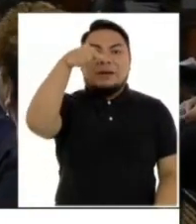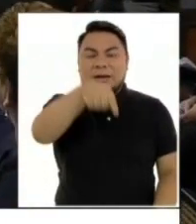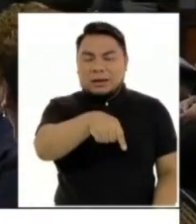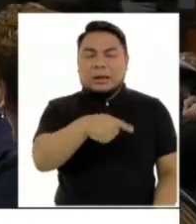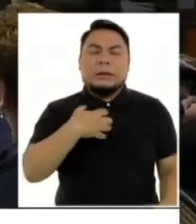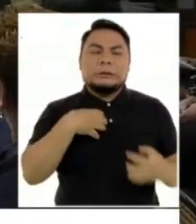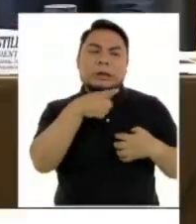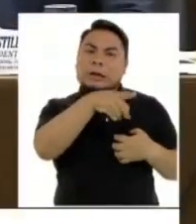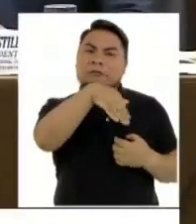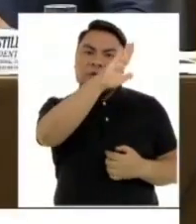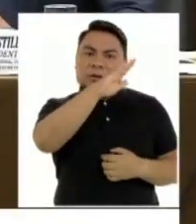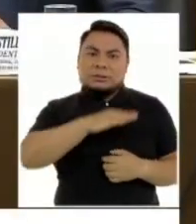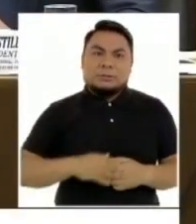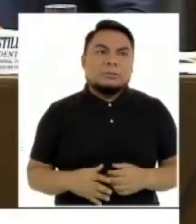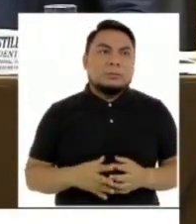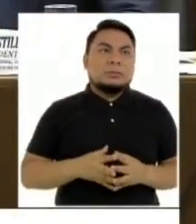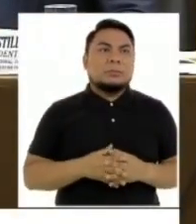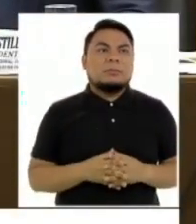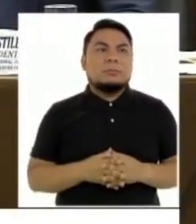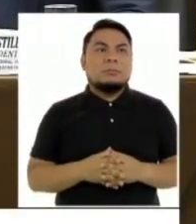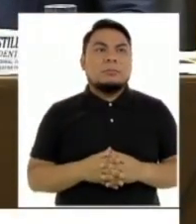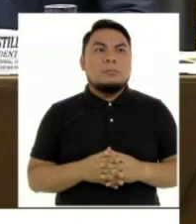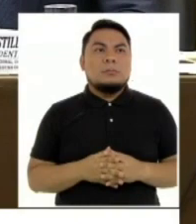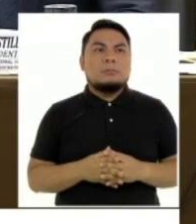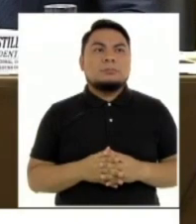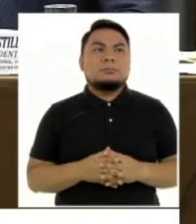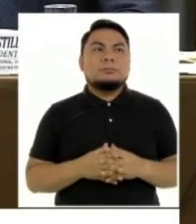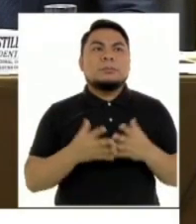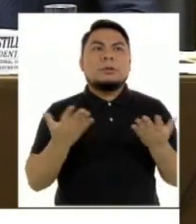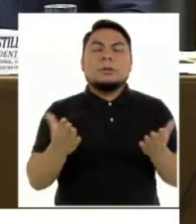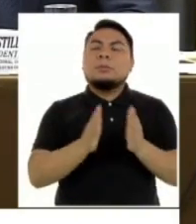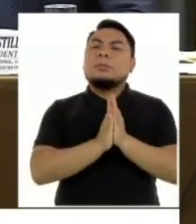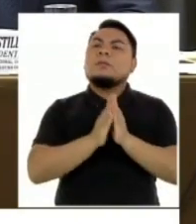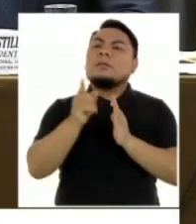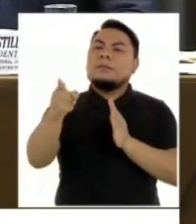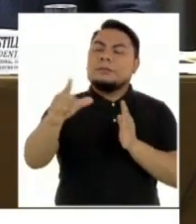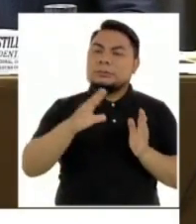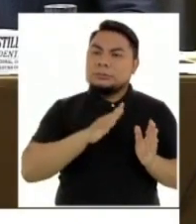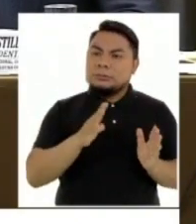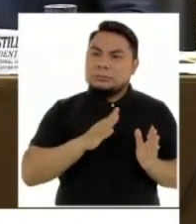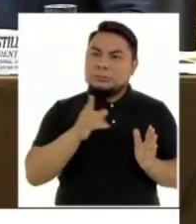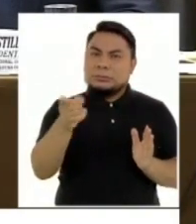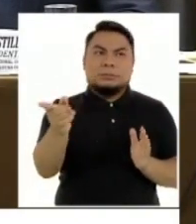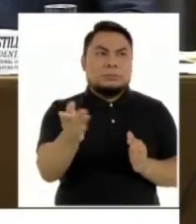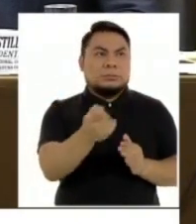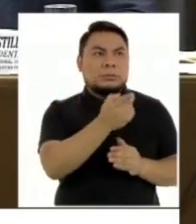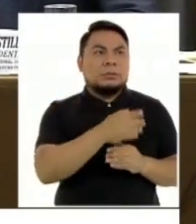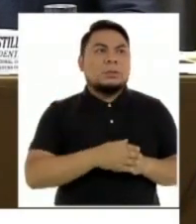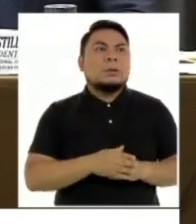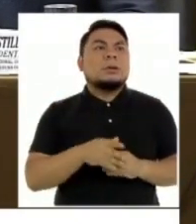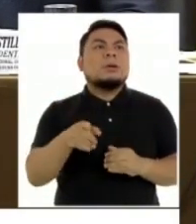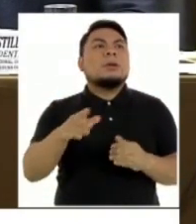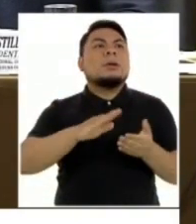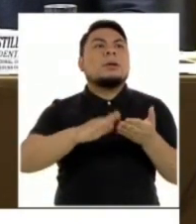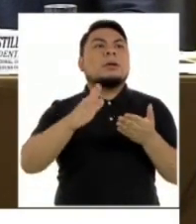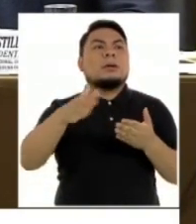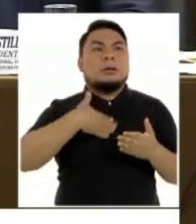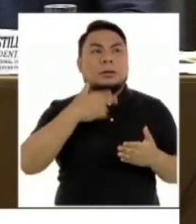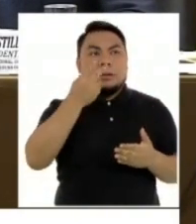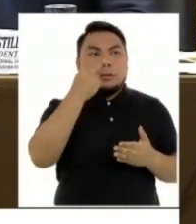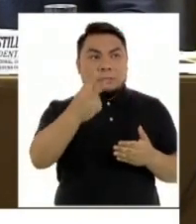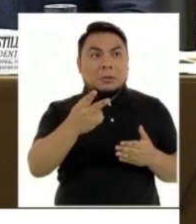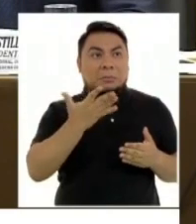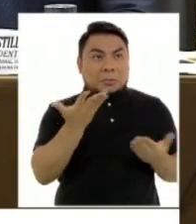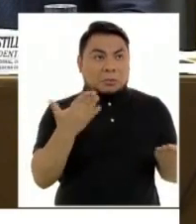de la diligencia. ¿Por qué llevaron chaleco antibalas? Quería justamente sacarme la casaca porque ya no aguanto, sí, para que vean mi